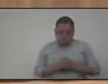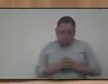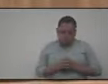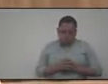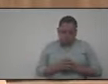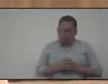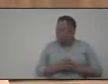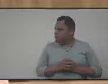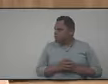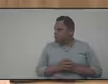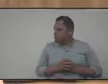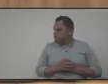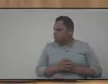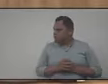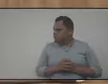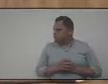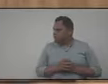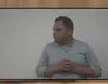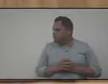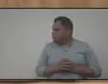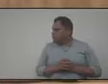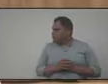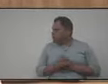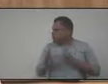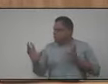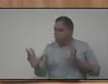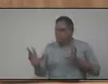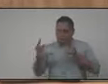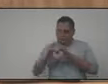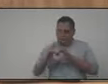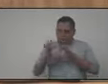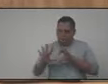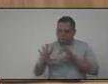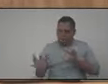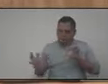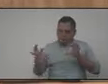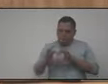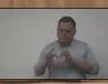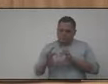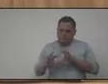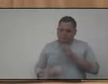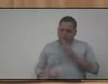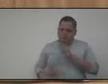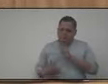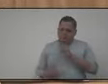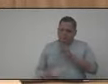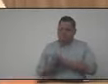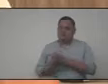Bueno, entonces empezamos con Capresoca EPS, nace como entidad promotora de